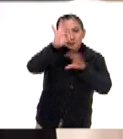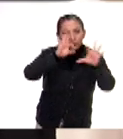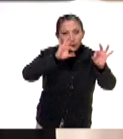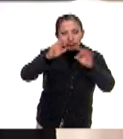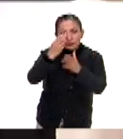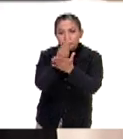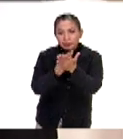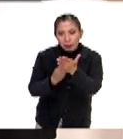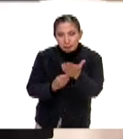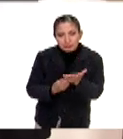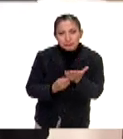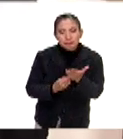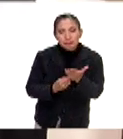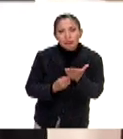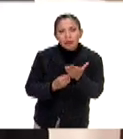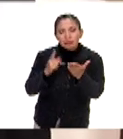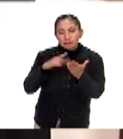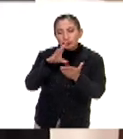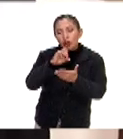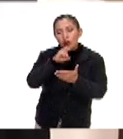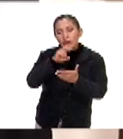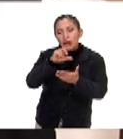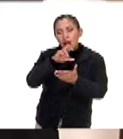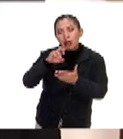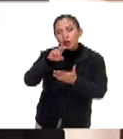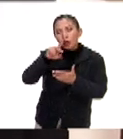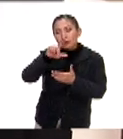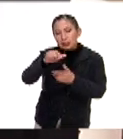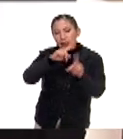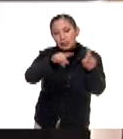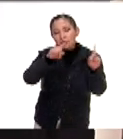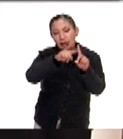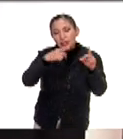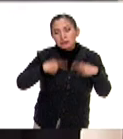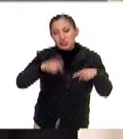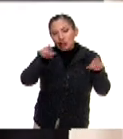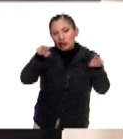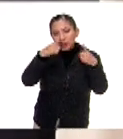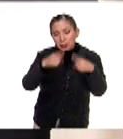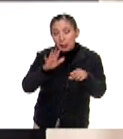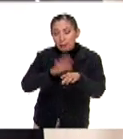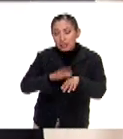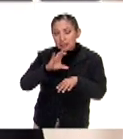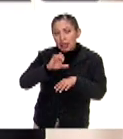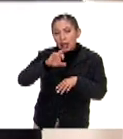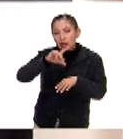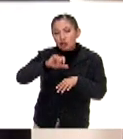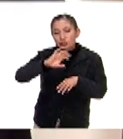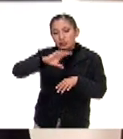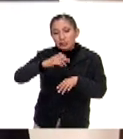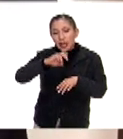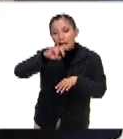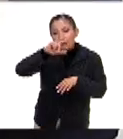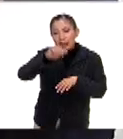de dibujos que Covarrubias hace a diferentes músicos, pero sobre todo a Carlos Chávez. Chávez es